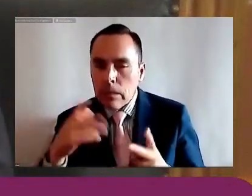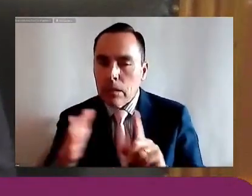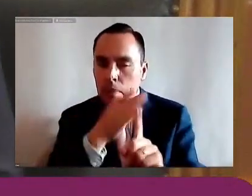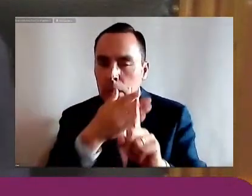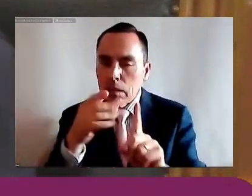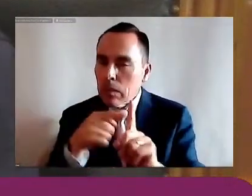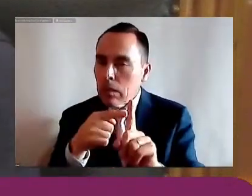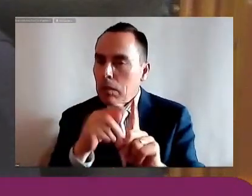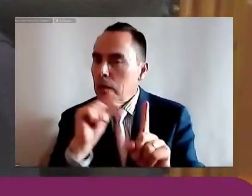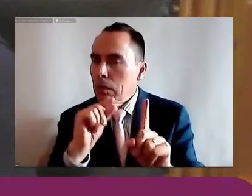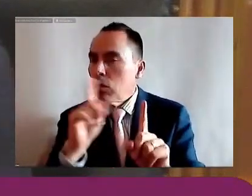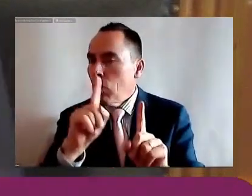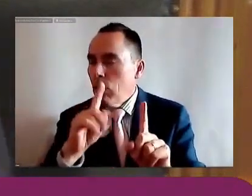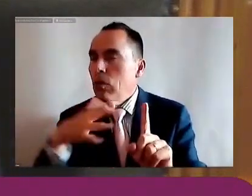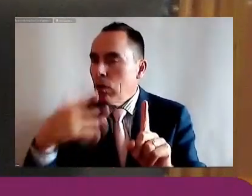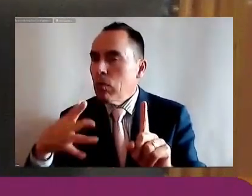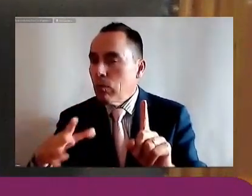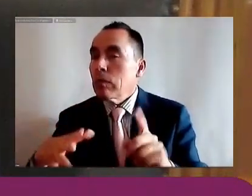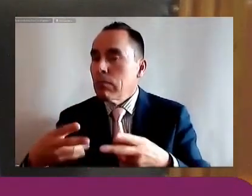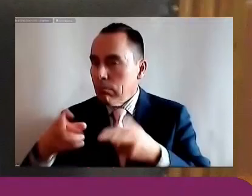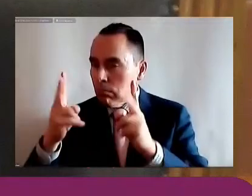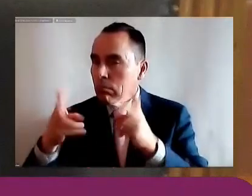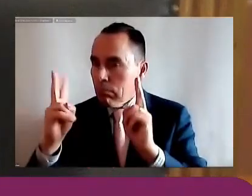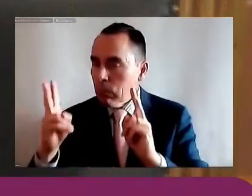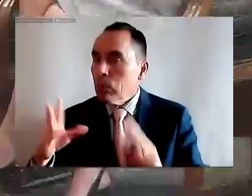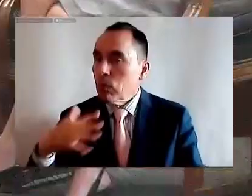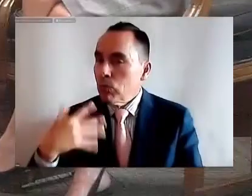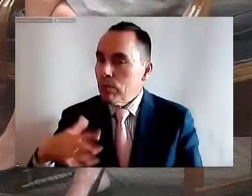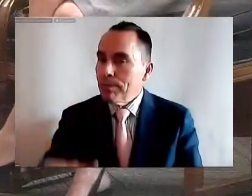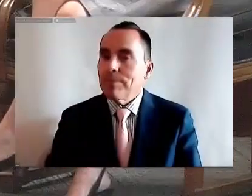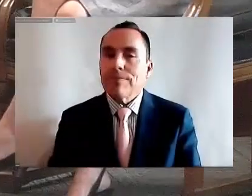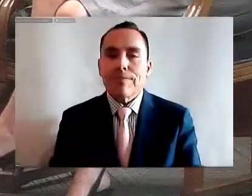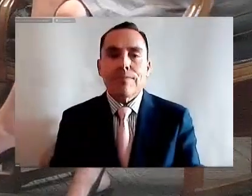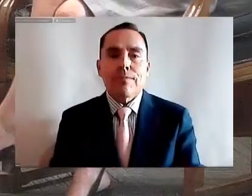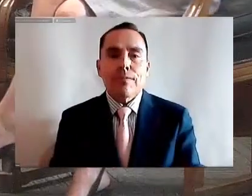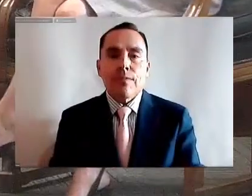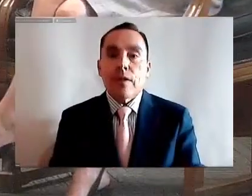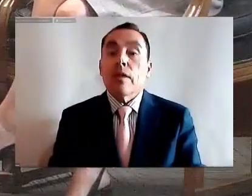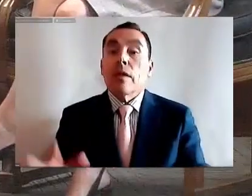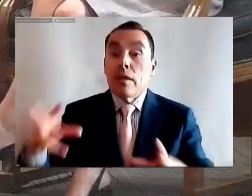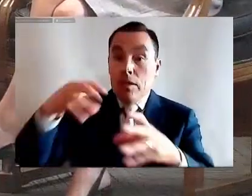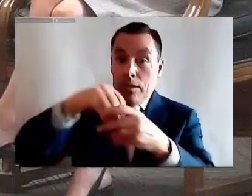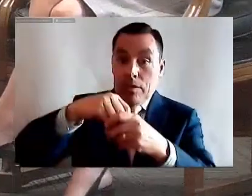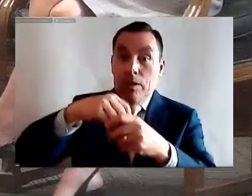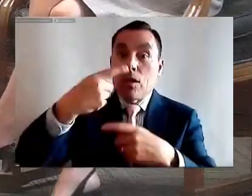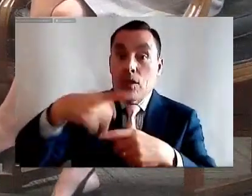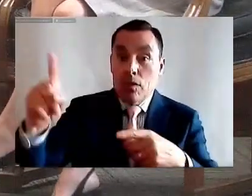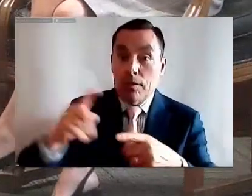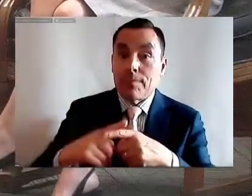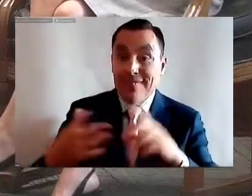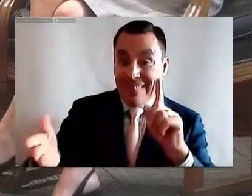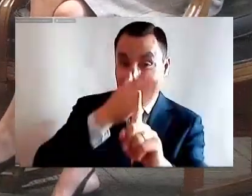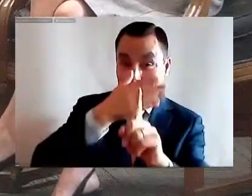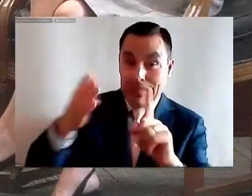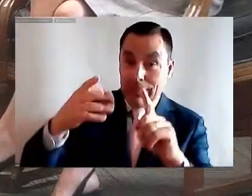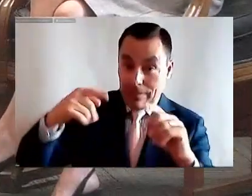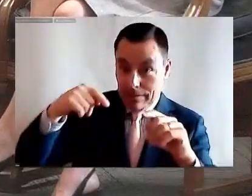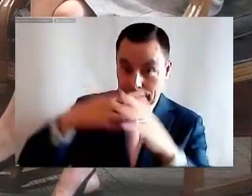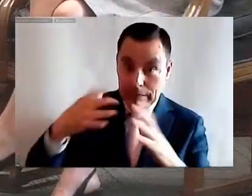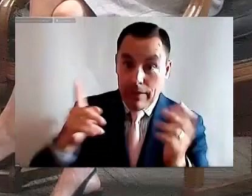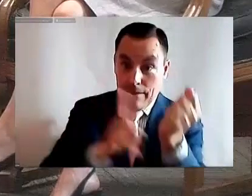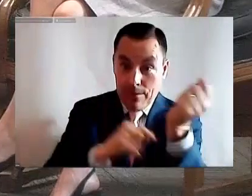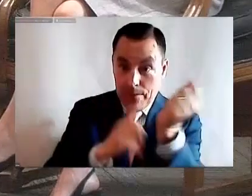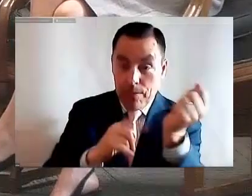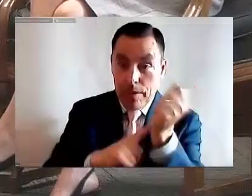distintos ámbitos del derecho. Sí, dentro también del contexto de violencia intrafamiliar, esto lo voy a mencionar brevemente porque en realidad